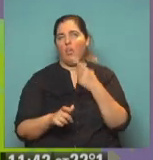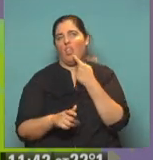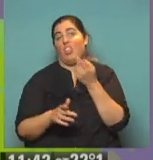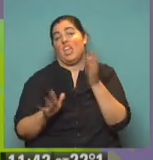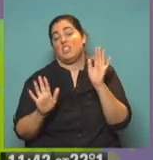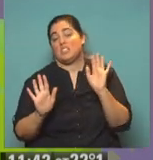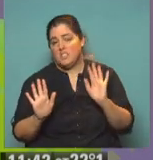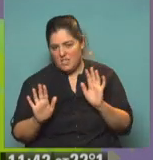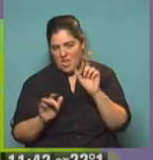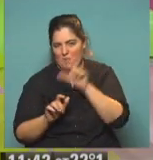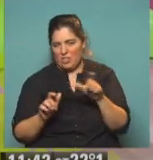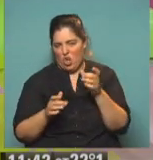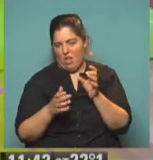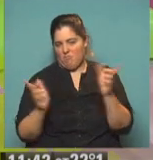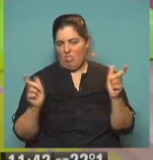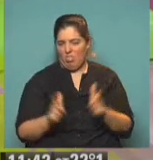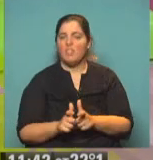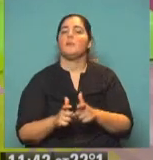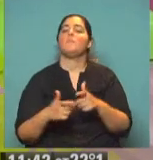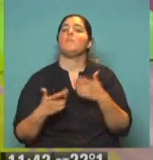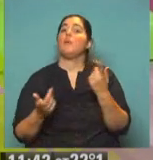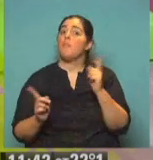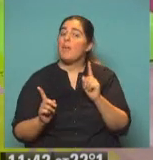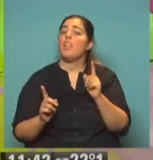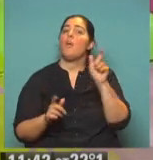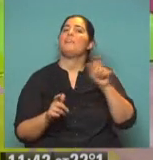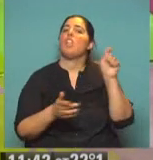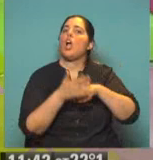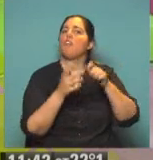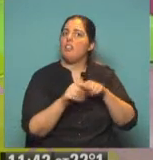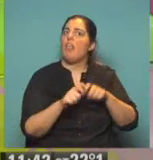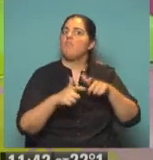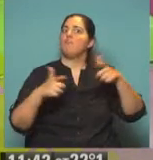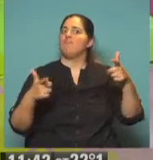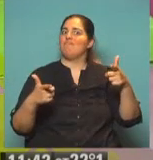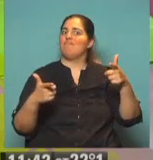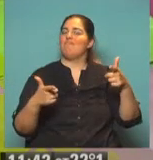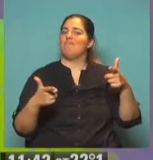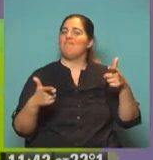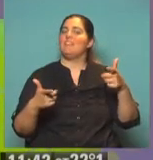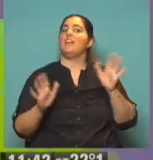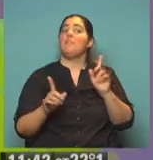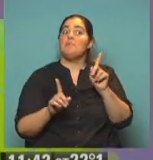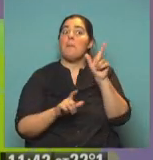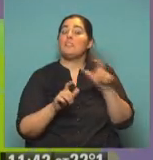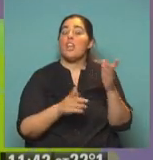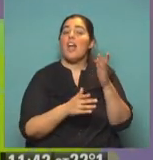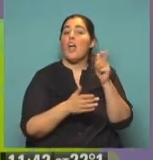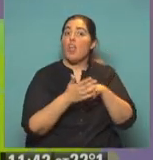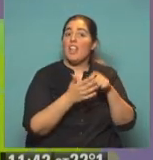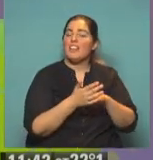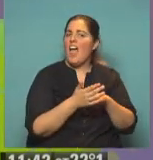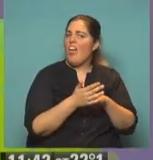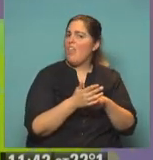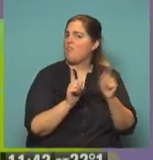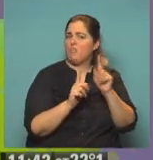eso, pero se aumentaron las personas contratadas y en esas personas contratadas en muchos casos no